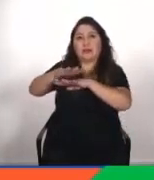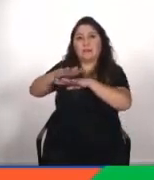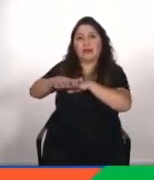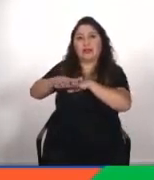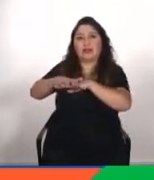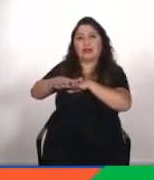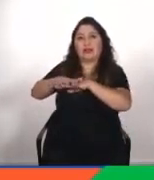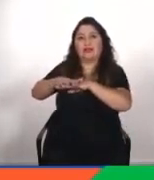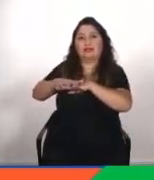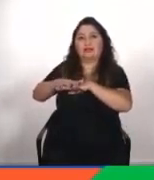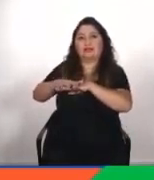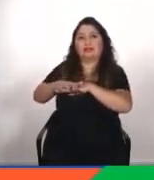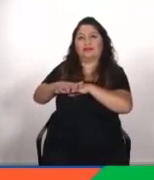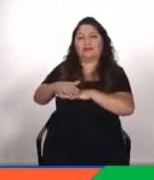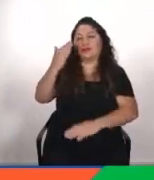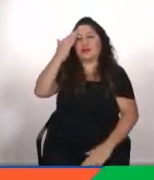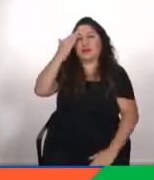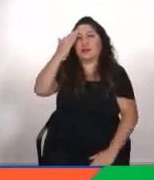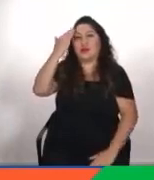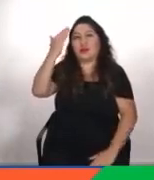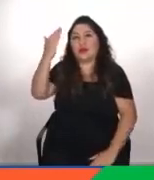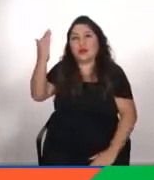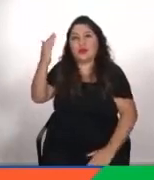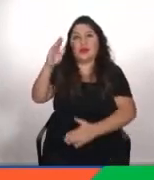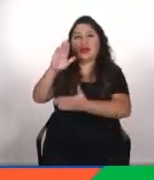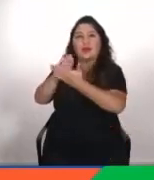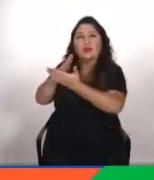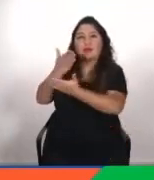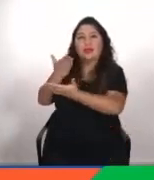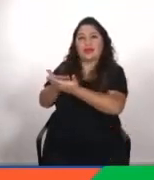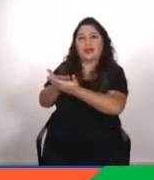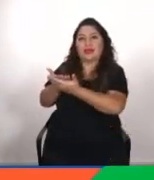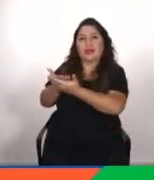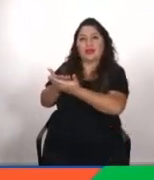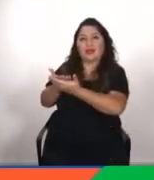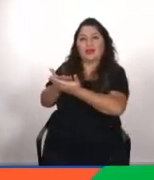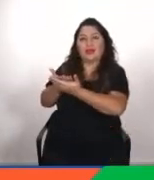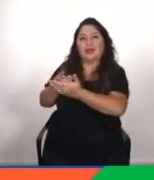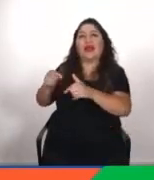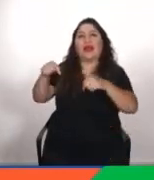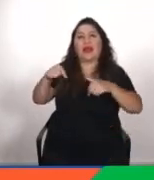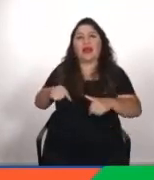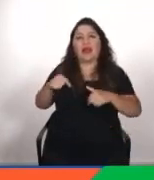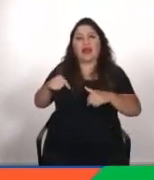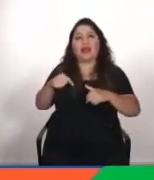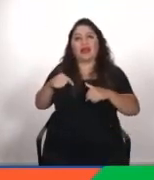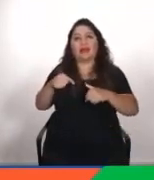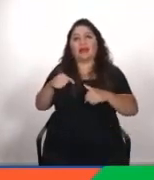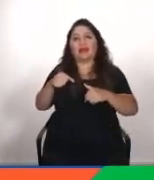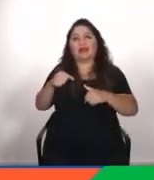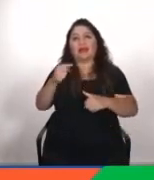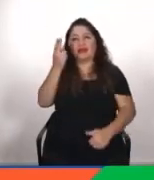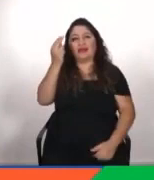estás? Muy bien, muy buenas noches aquí en España, son ya medianoche, y wow, muy buenas tardes allá.